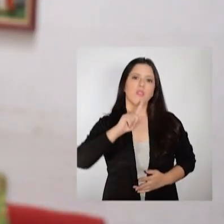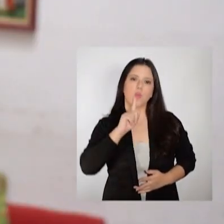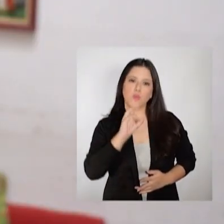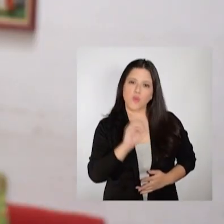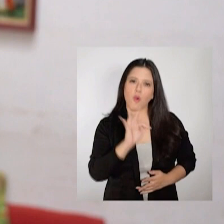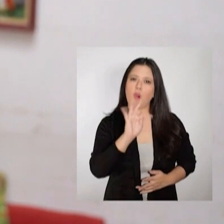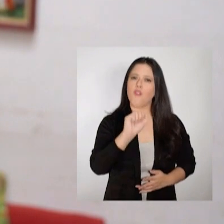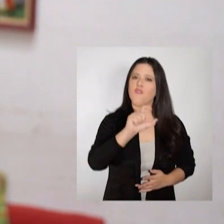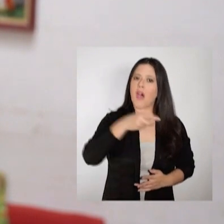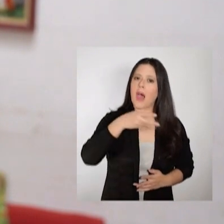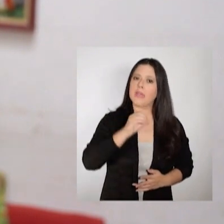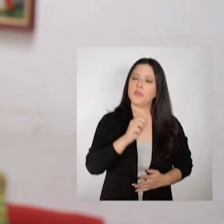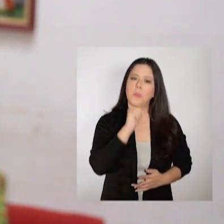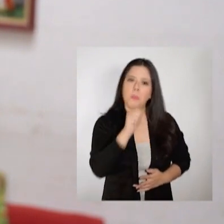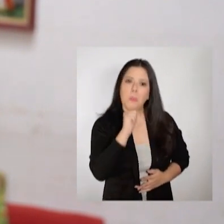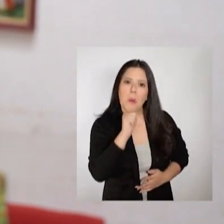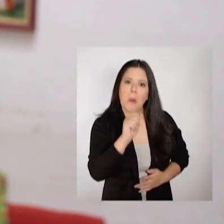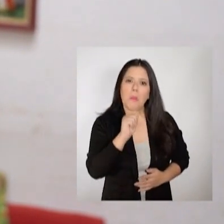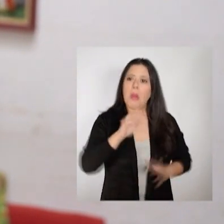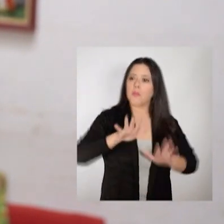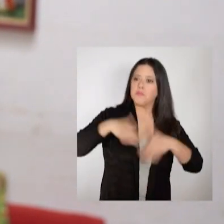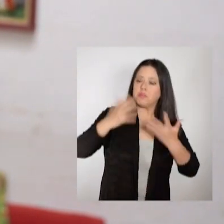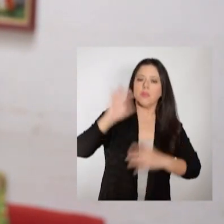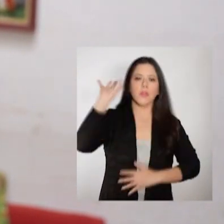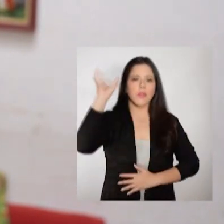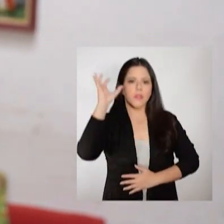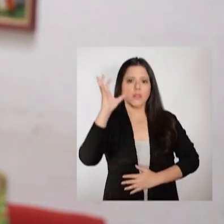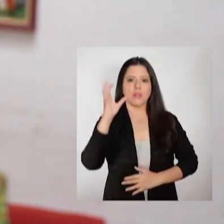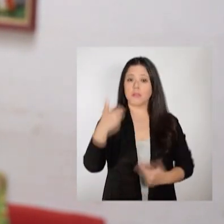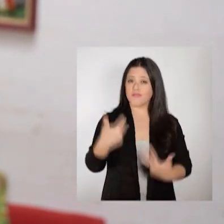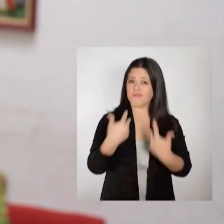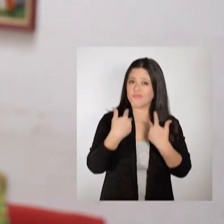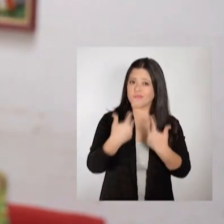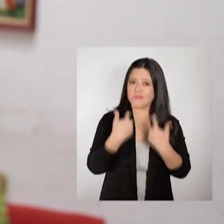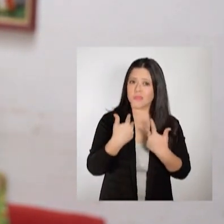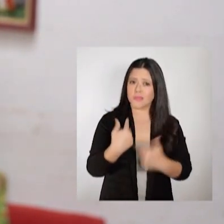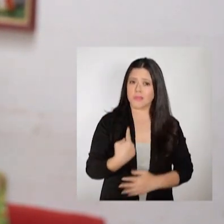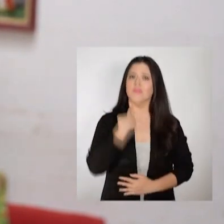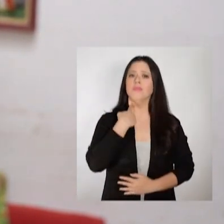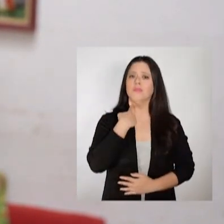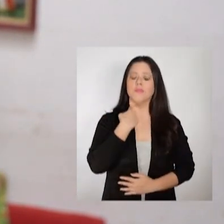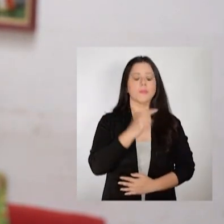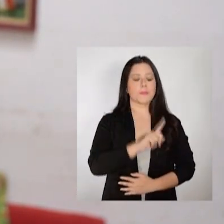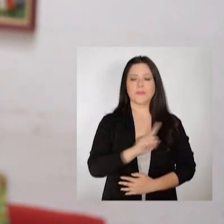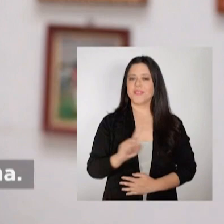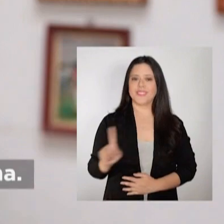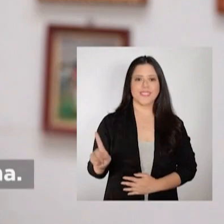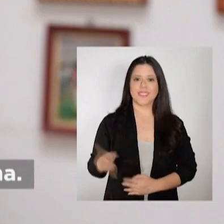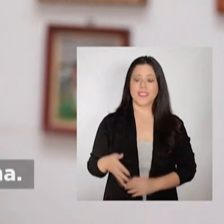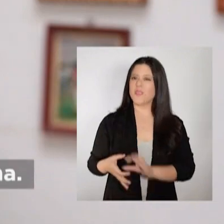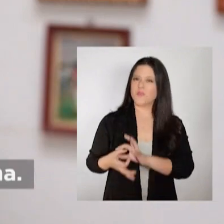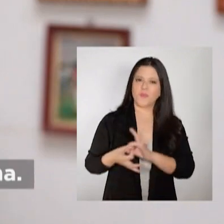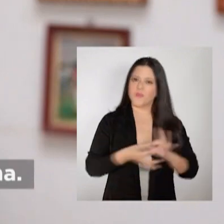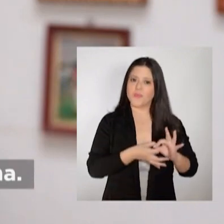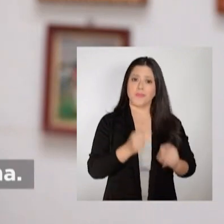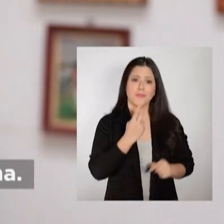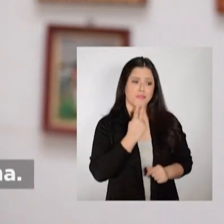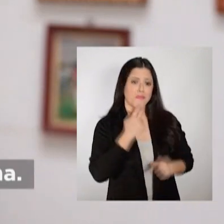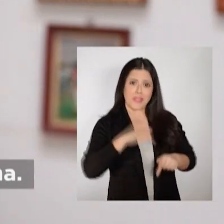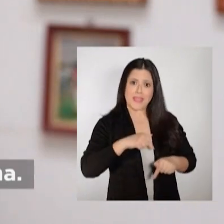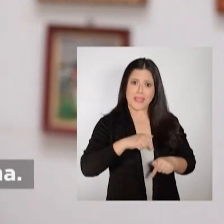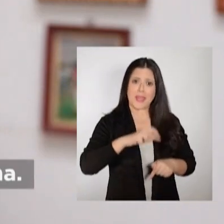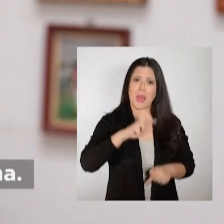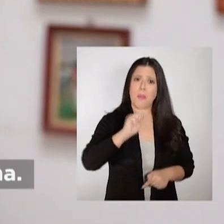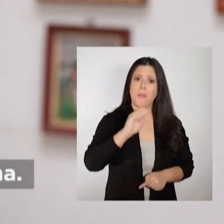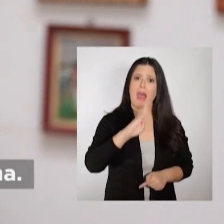Canuto, facho pobre, aspiracional, ignorante, ya esas caricaturas a mí ya no me afectan. Porque